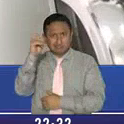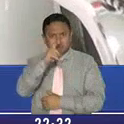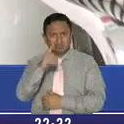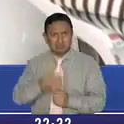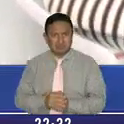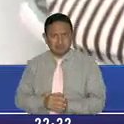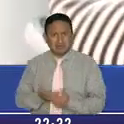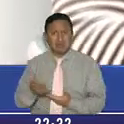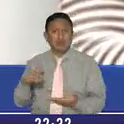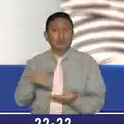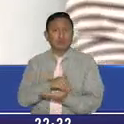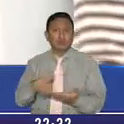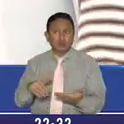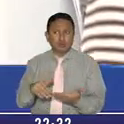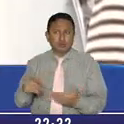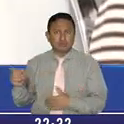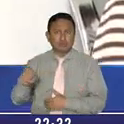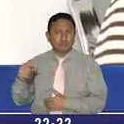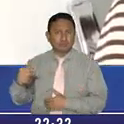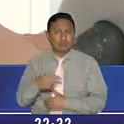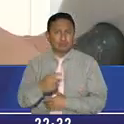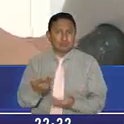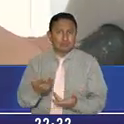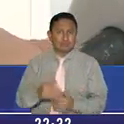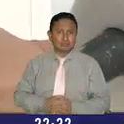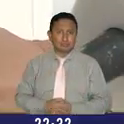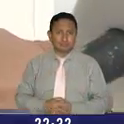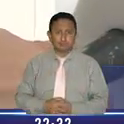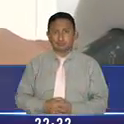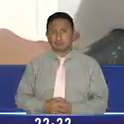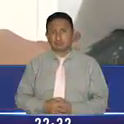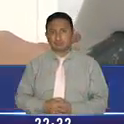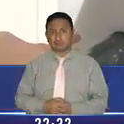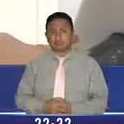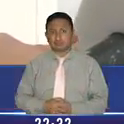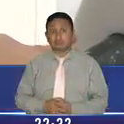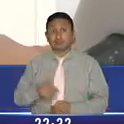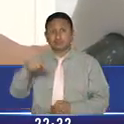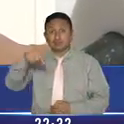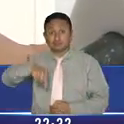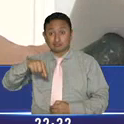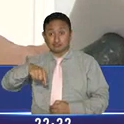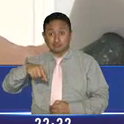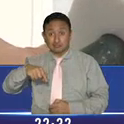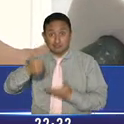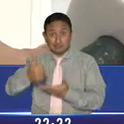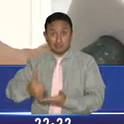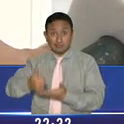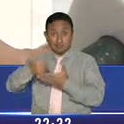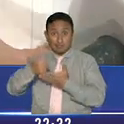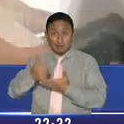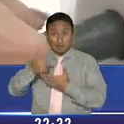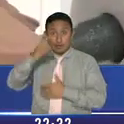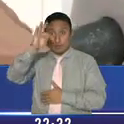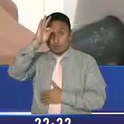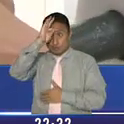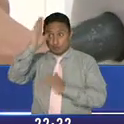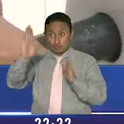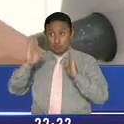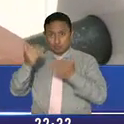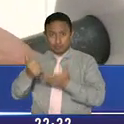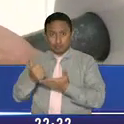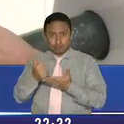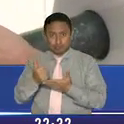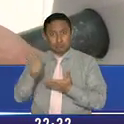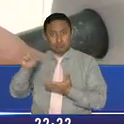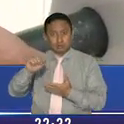tienen incertidumbre por la alta demanda en el IES. Este tipo de atención que tenemos en las clínicas nos ayuda